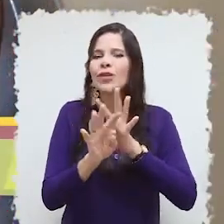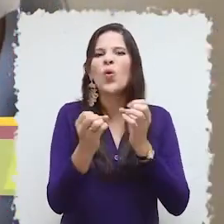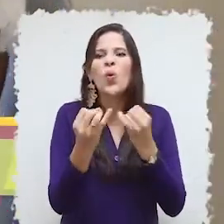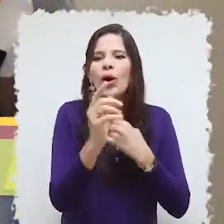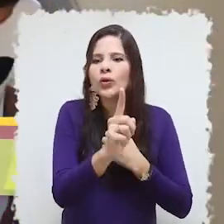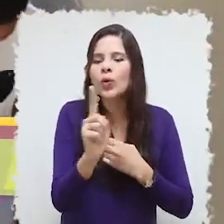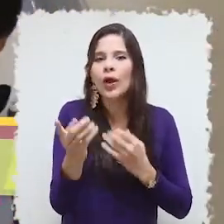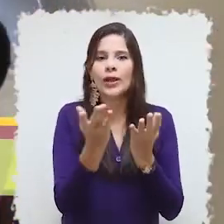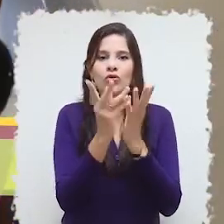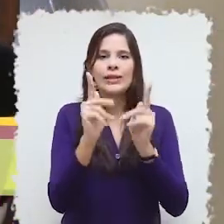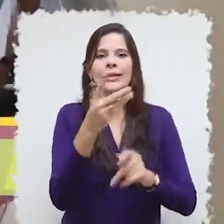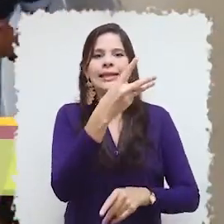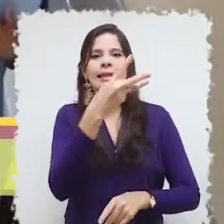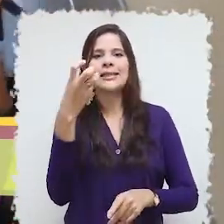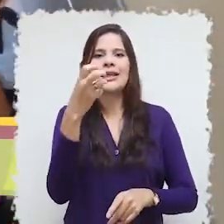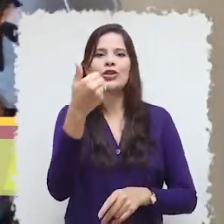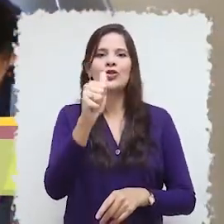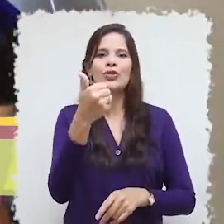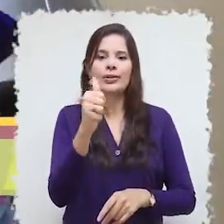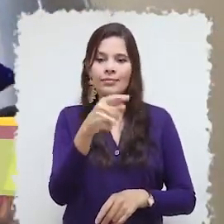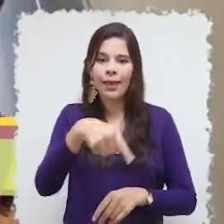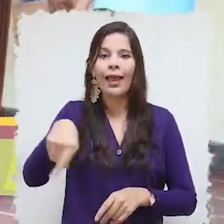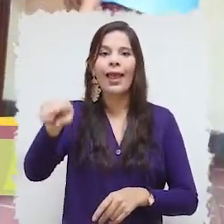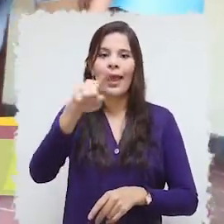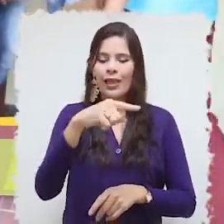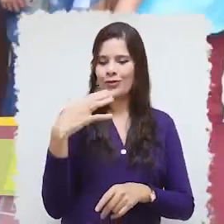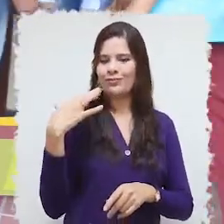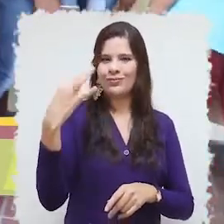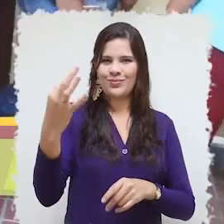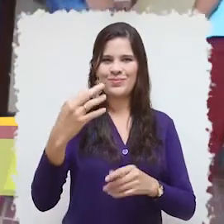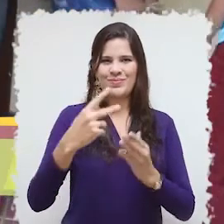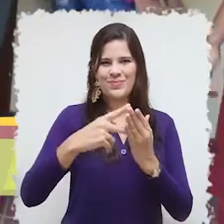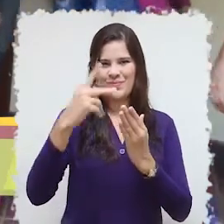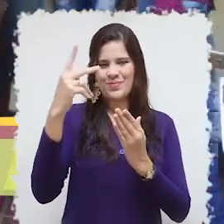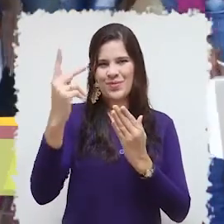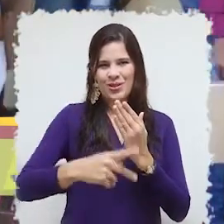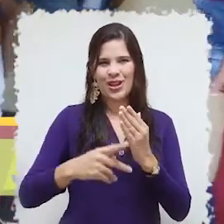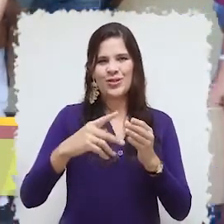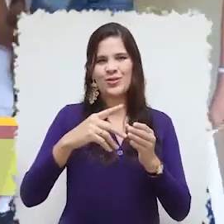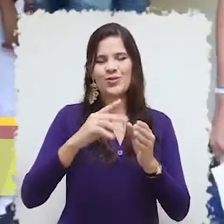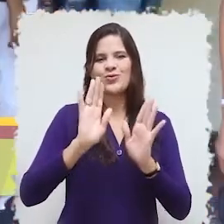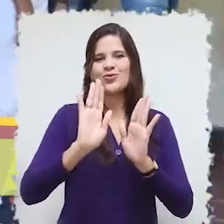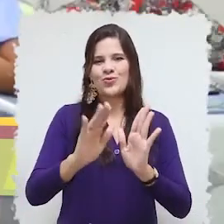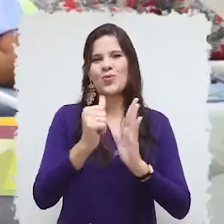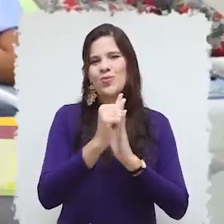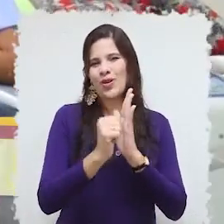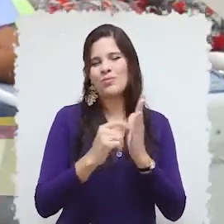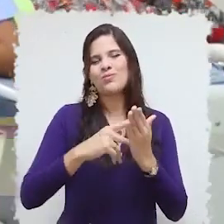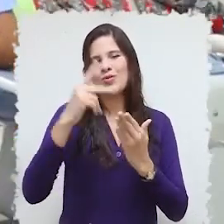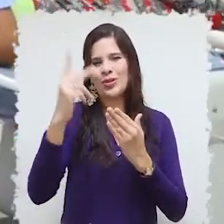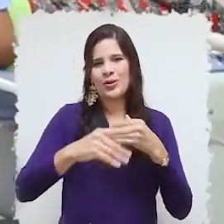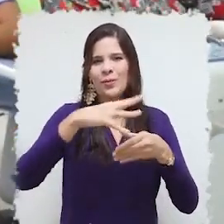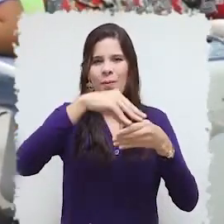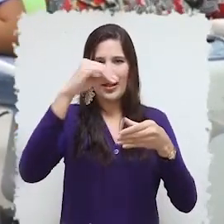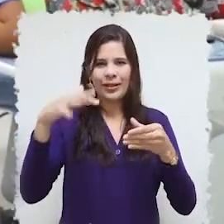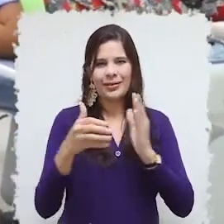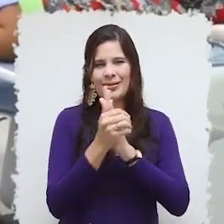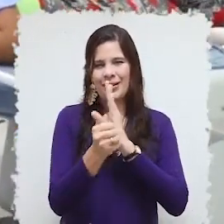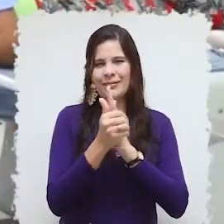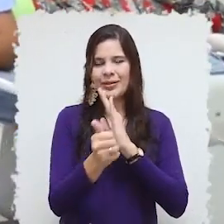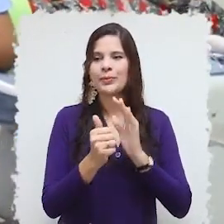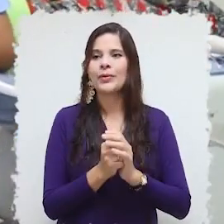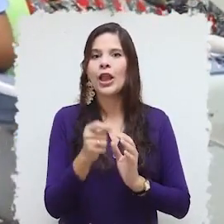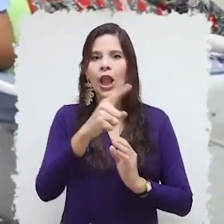los 310 estudiantes que se encuentran postulados al novedoso programa Talento Magdalena. Los chicos exploraron las